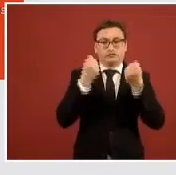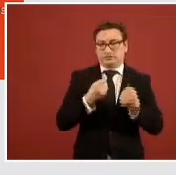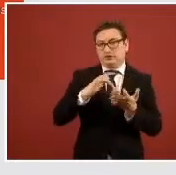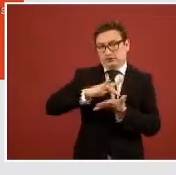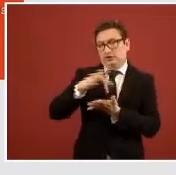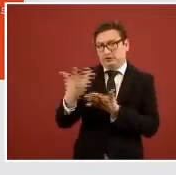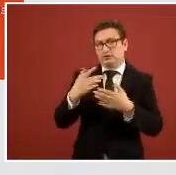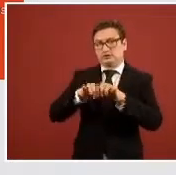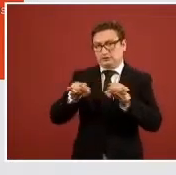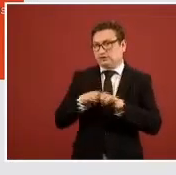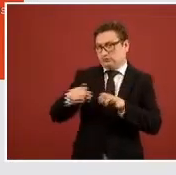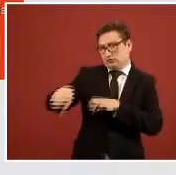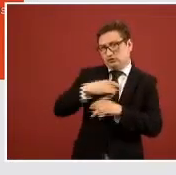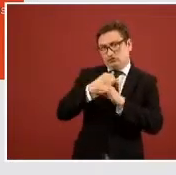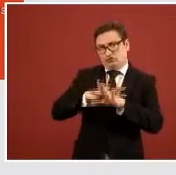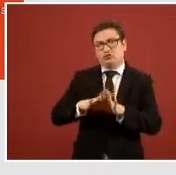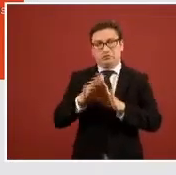hace